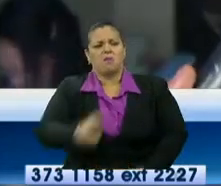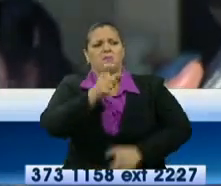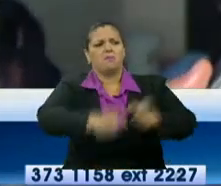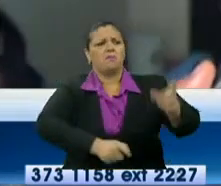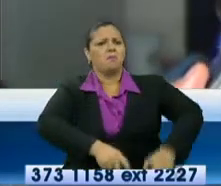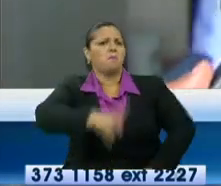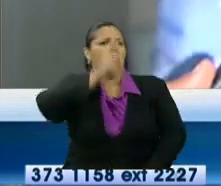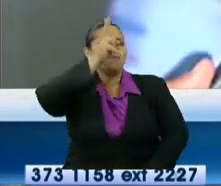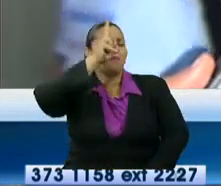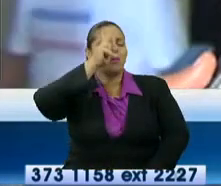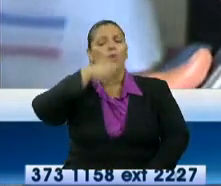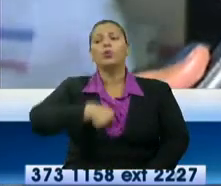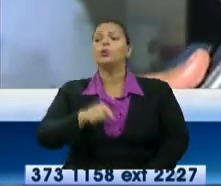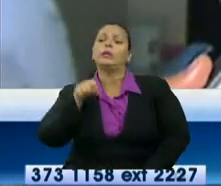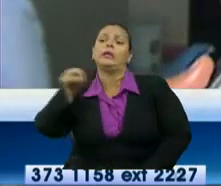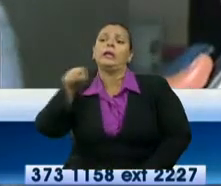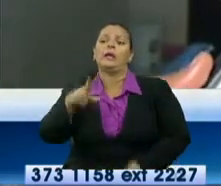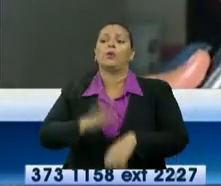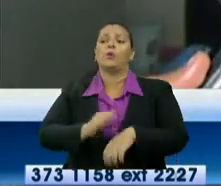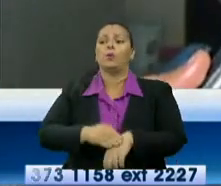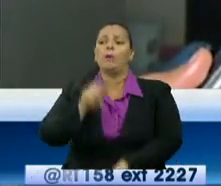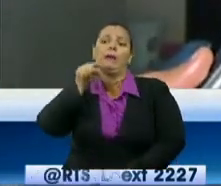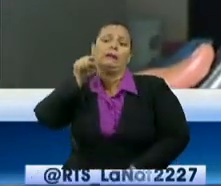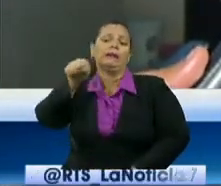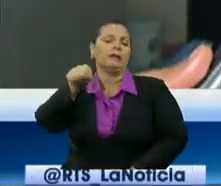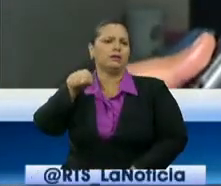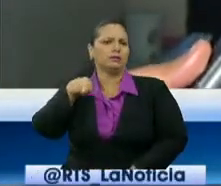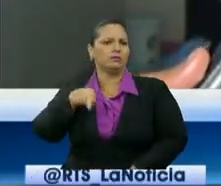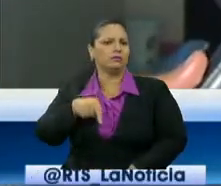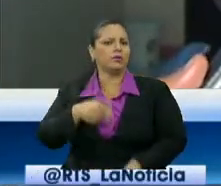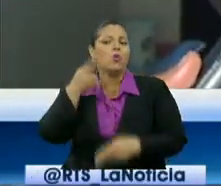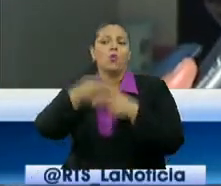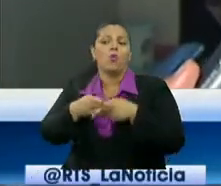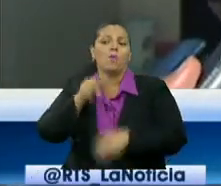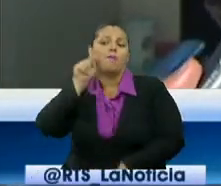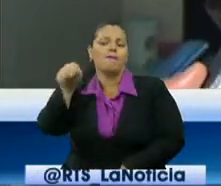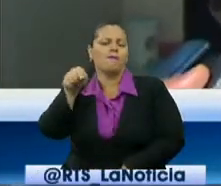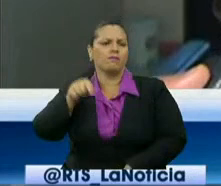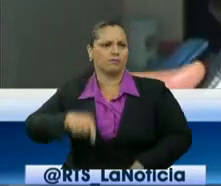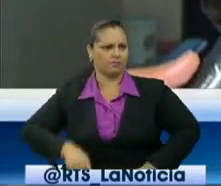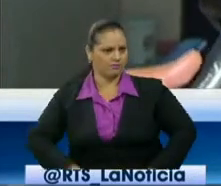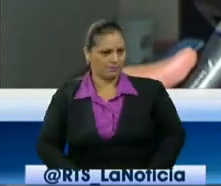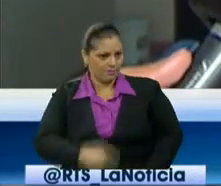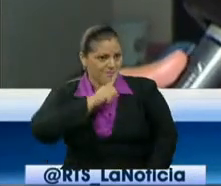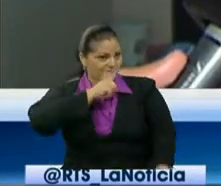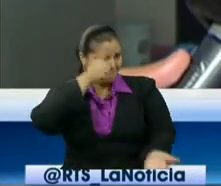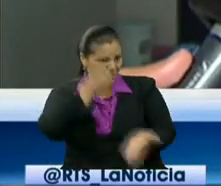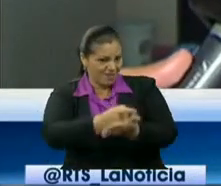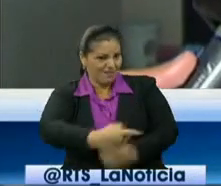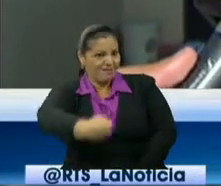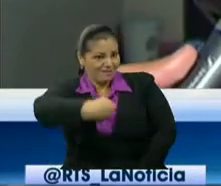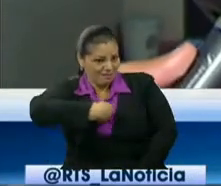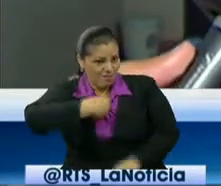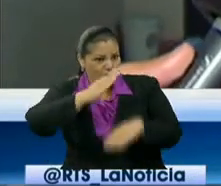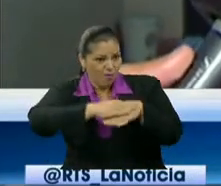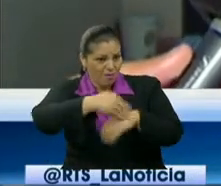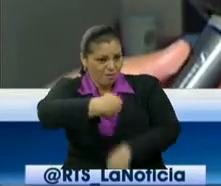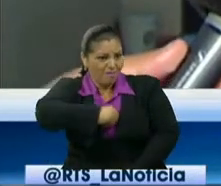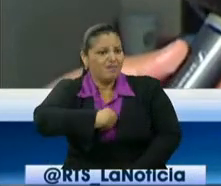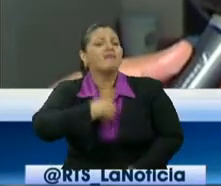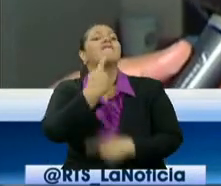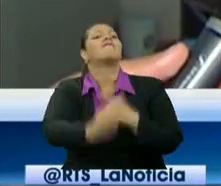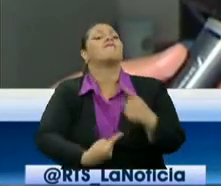puede tomarse el nombre de quien quiera pero que de ahí probarme de que yo la haya enviado cuando no